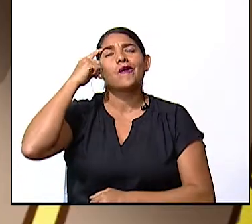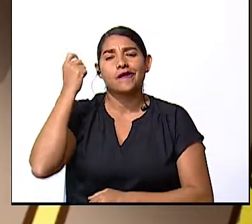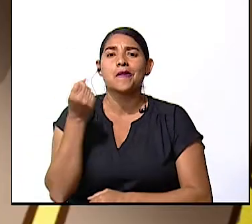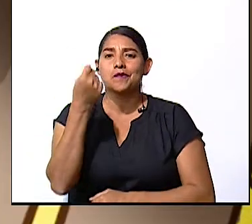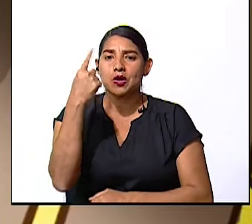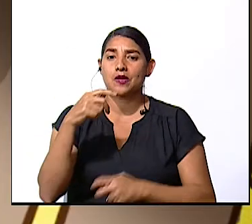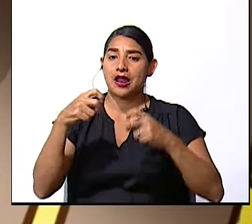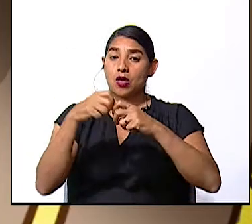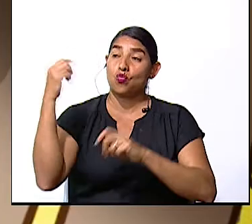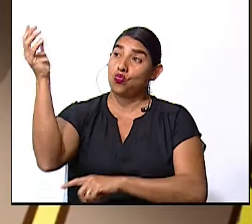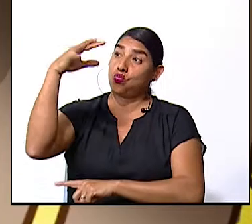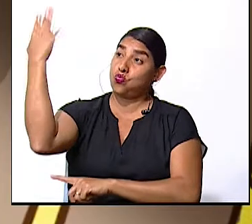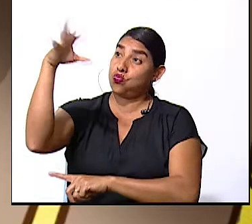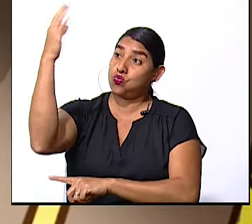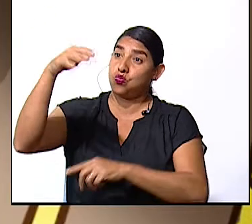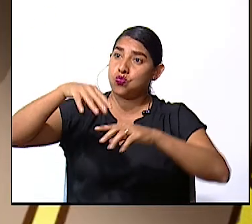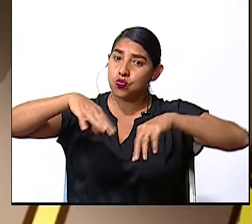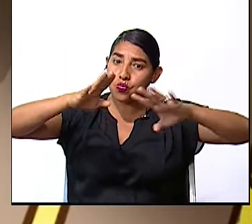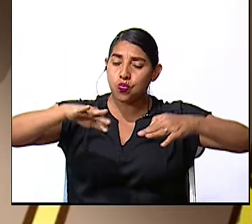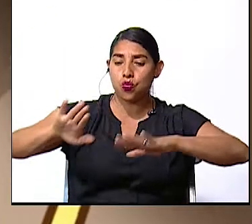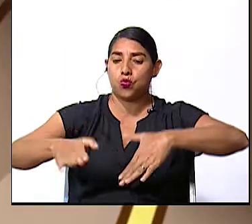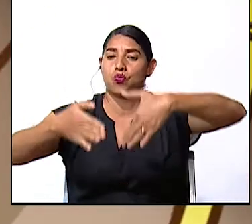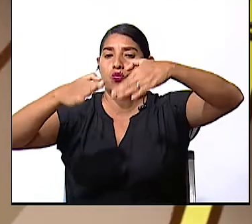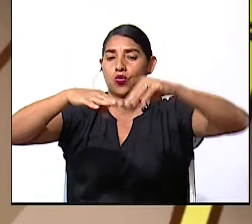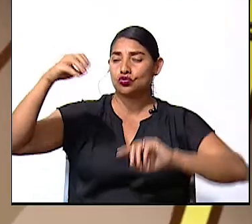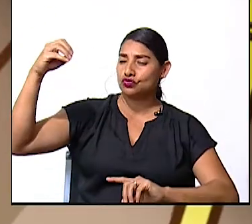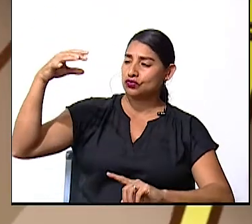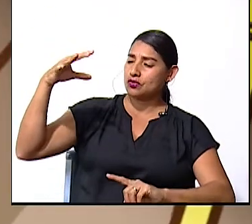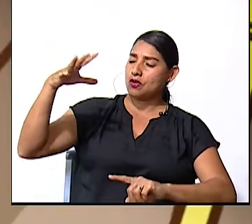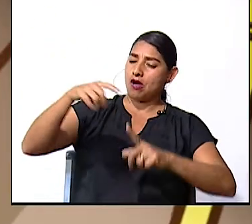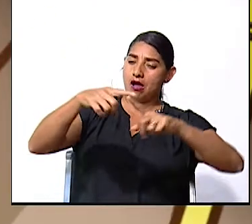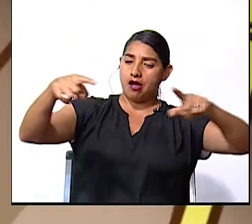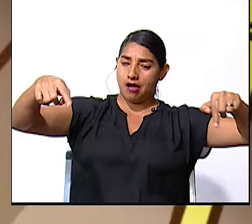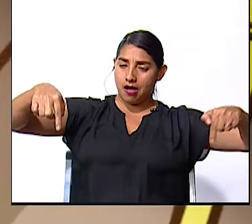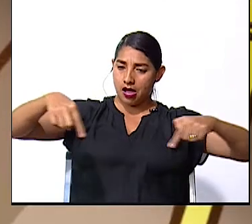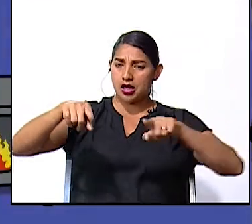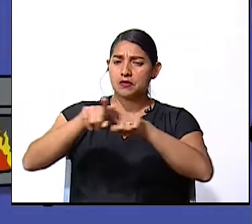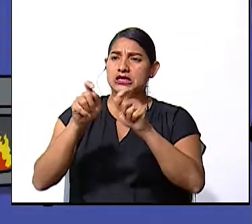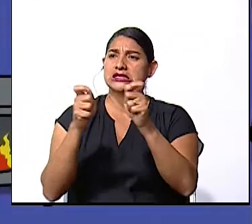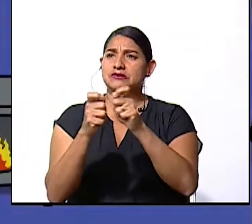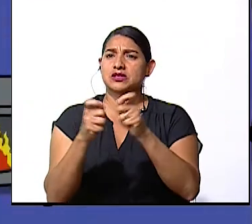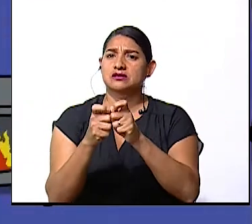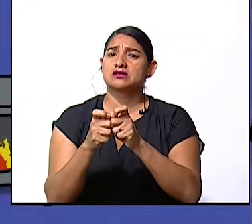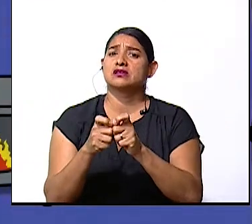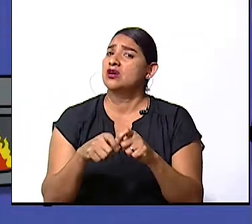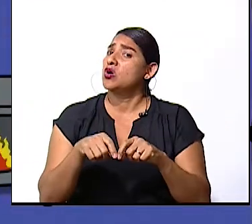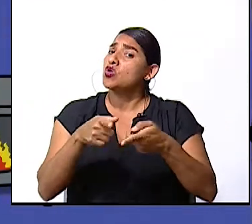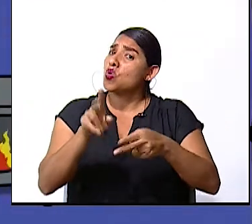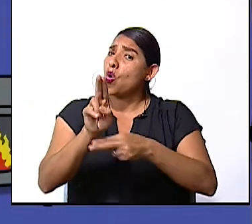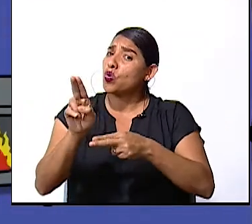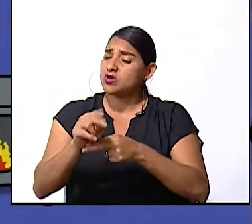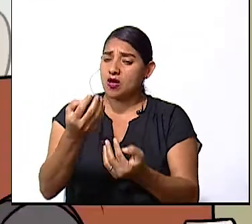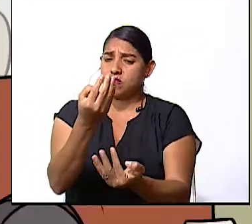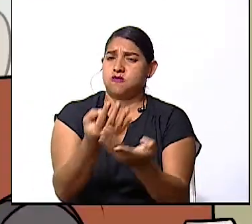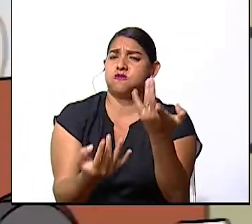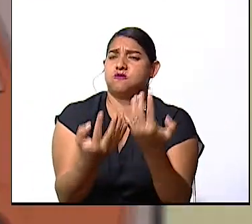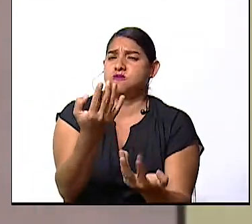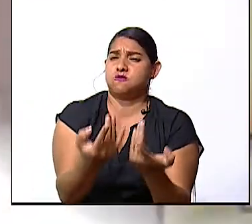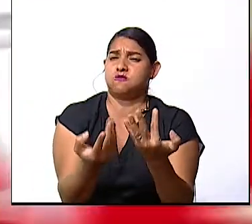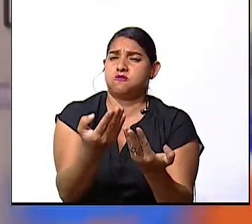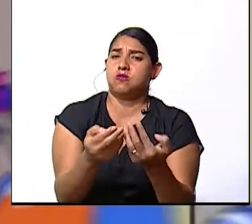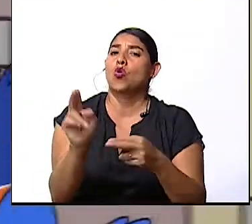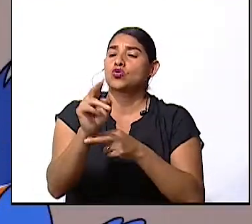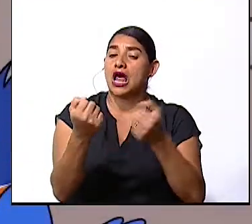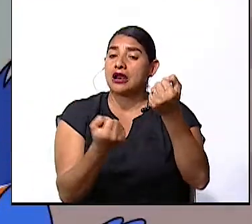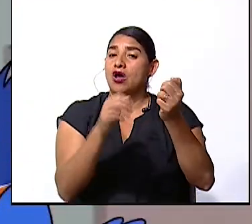la energía eólica, hidráulica y solar. Y un poco más concreto. Gracias. Dejar de ocupar la leña para calefacción, usar